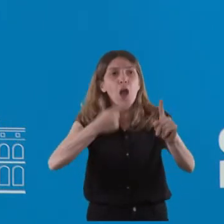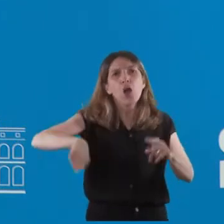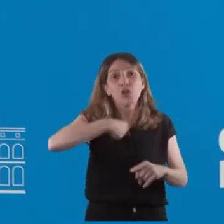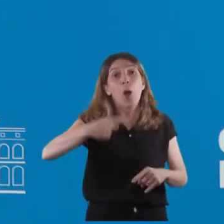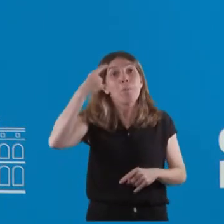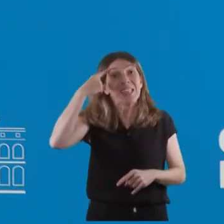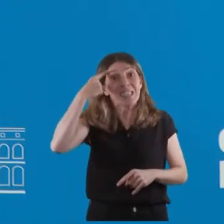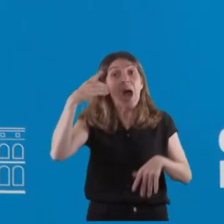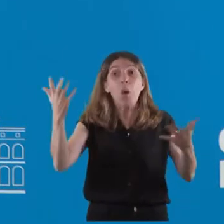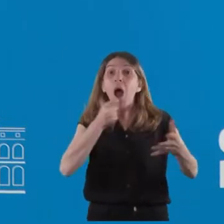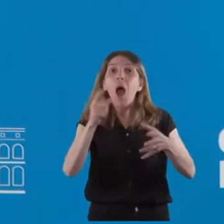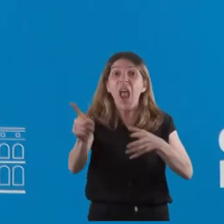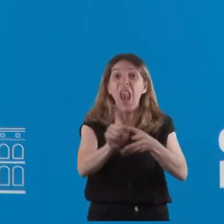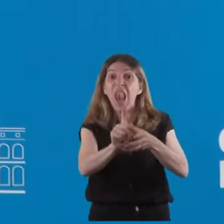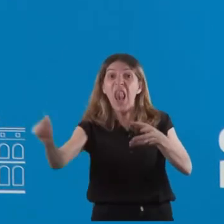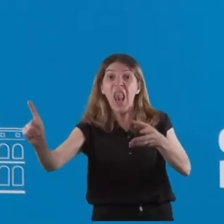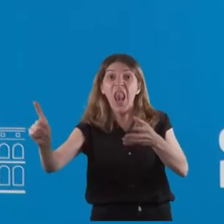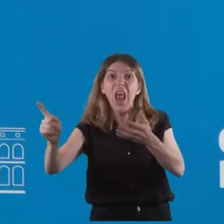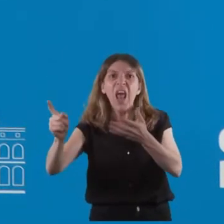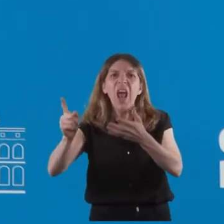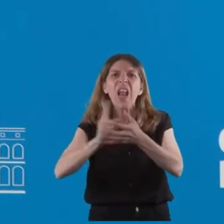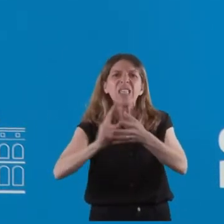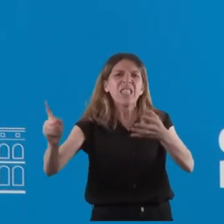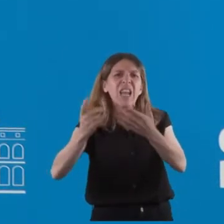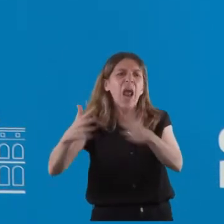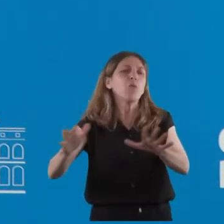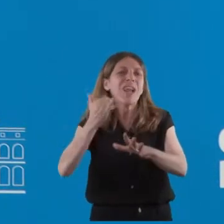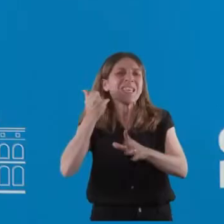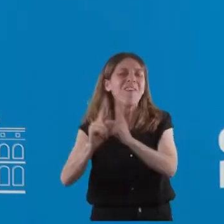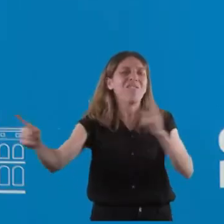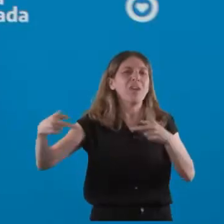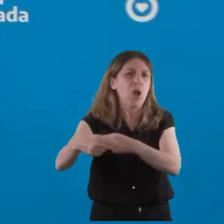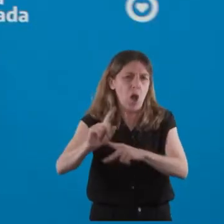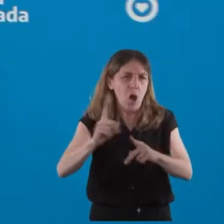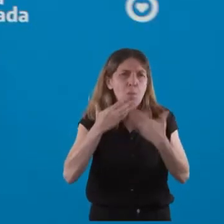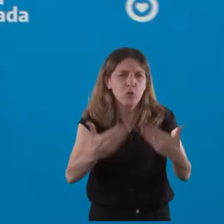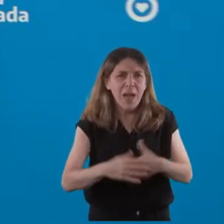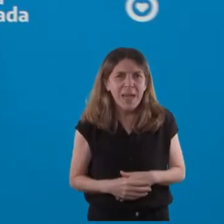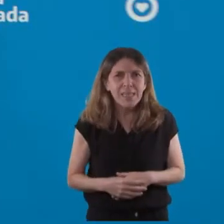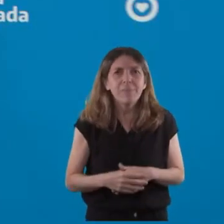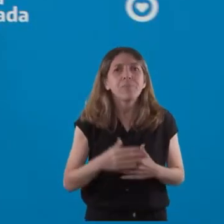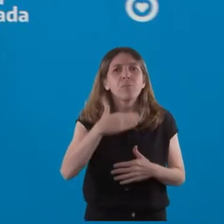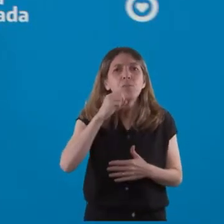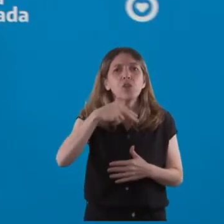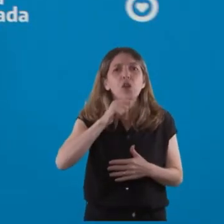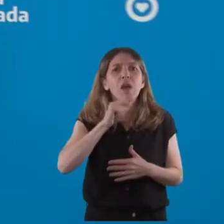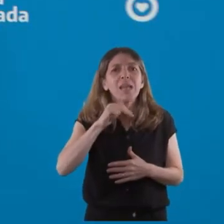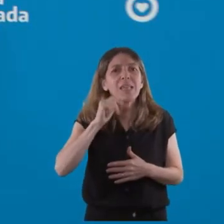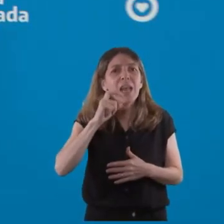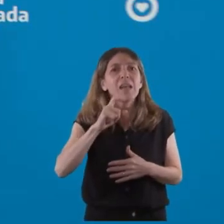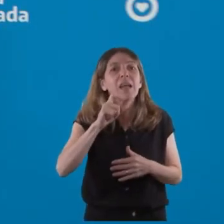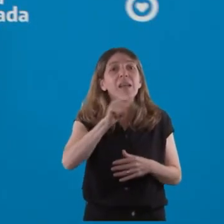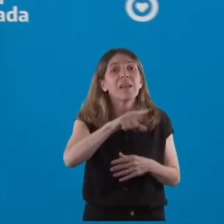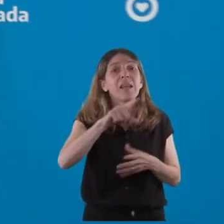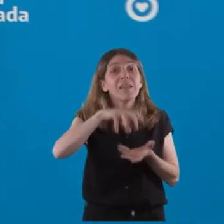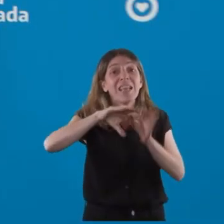ninguna manera que se haya alejado de ningún lado el diputado máximo kirchner muchas gracias jonathan y el de él está